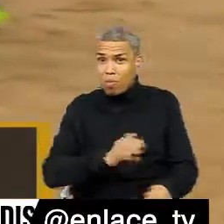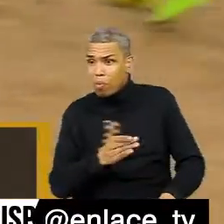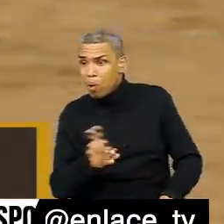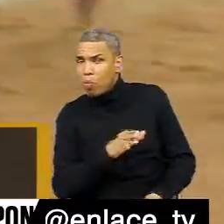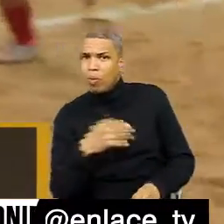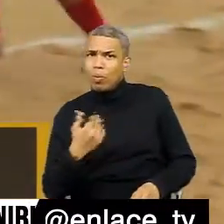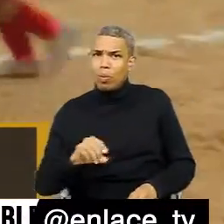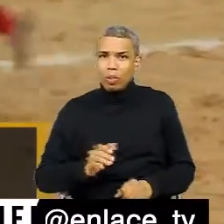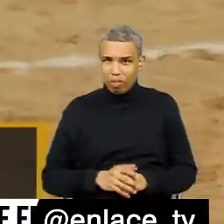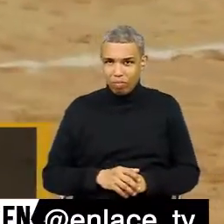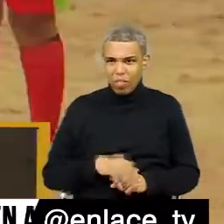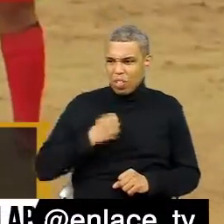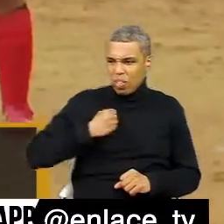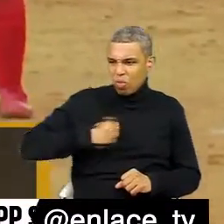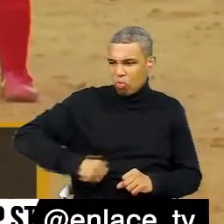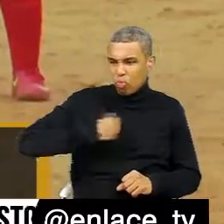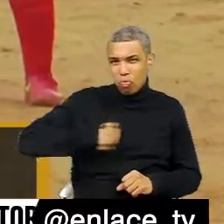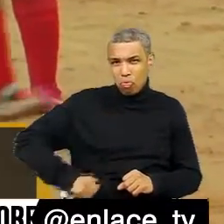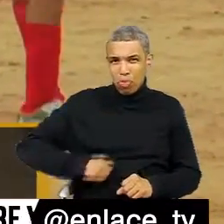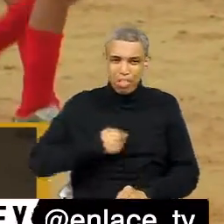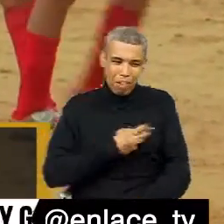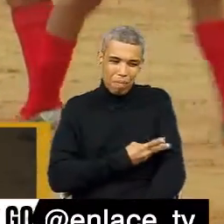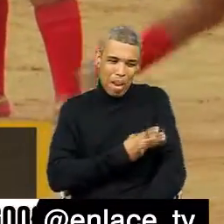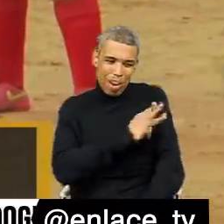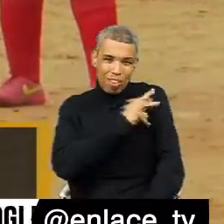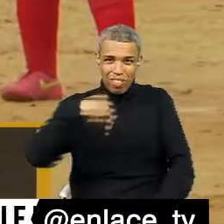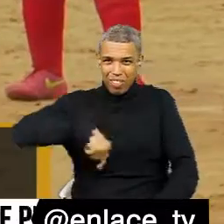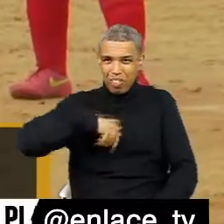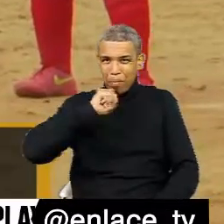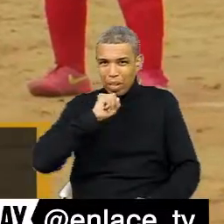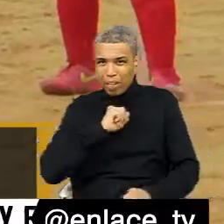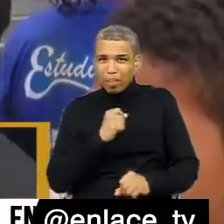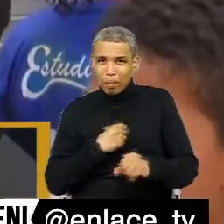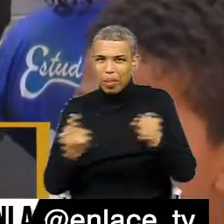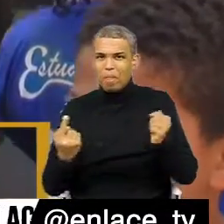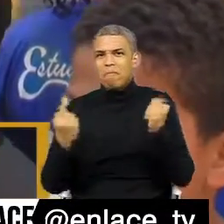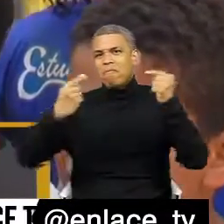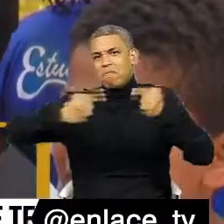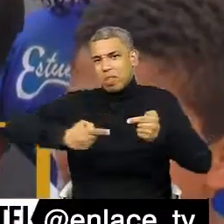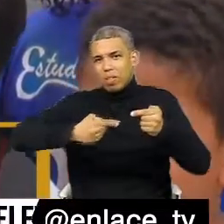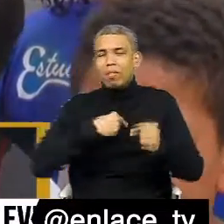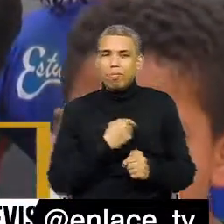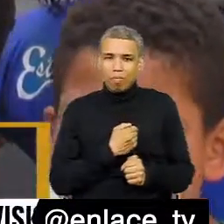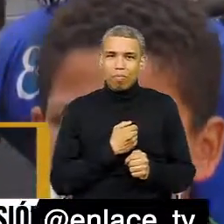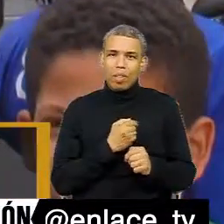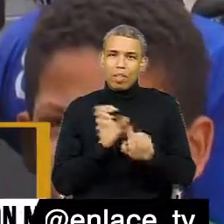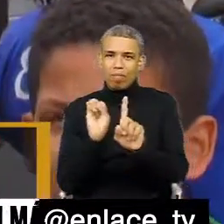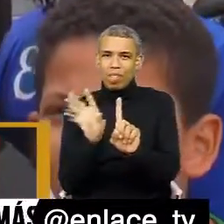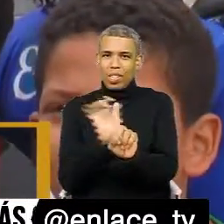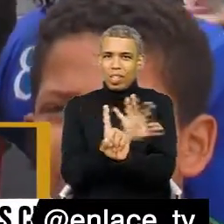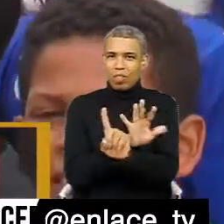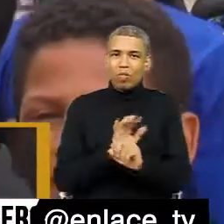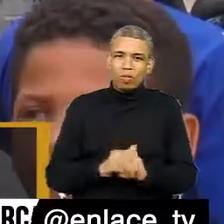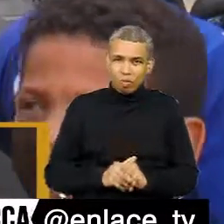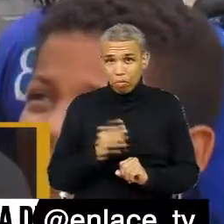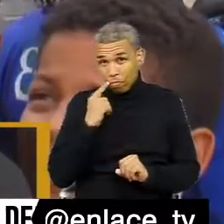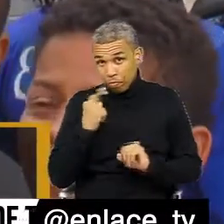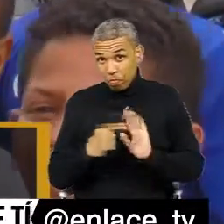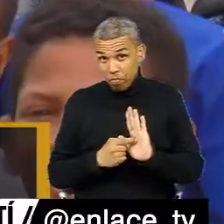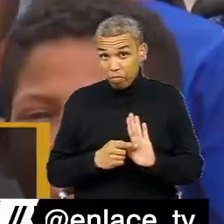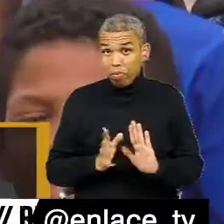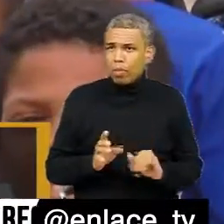María Eugenia y el Onceno del Llanito hicieron vibrar a los espectadores. Sí, hay mamás y jóvenes estudiantes que vienen de un buen proceso.